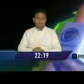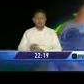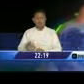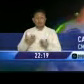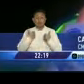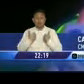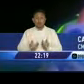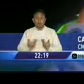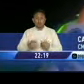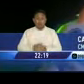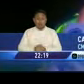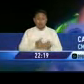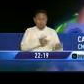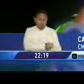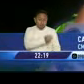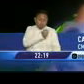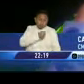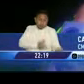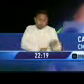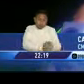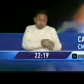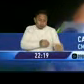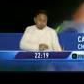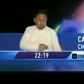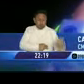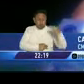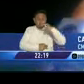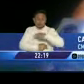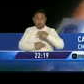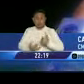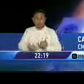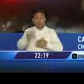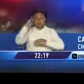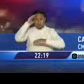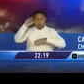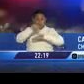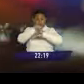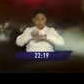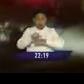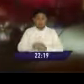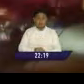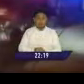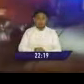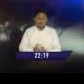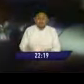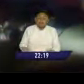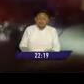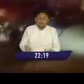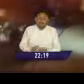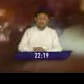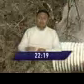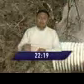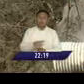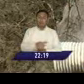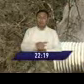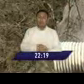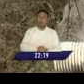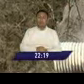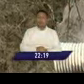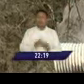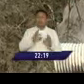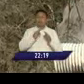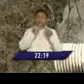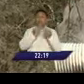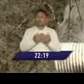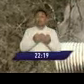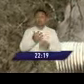del cuerpo de la quebrada. Las unidades especiales están realizando las experticias del caso. Pronta e inesperada partida que acabó con la esperanza de una